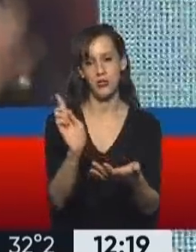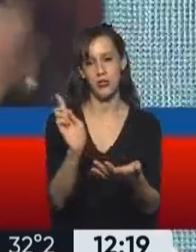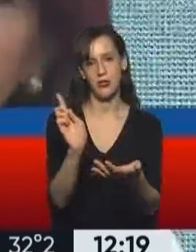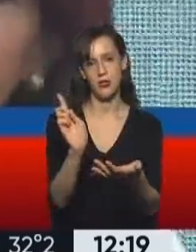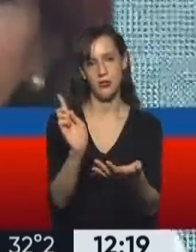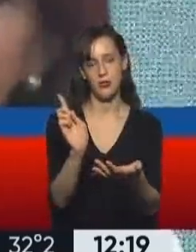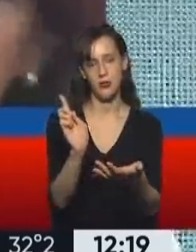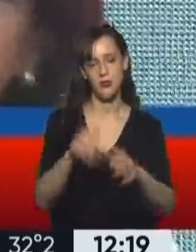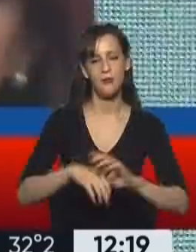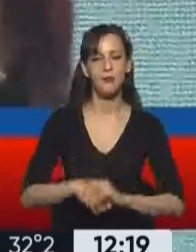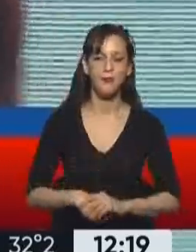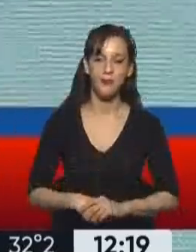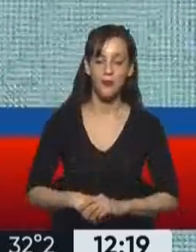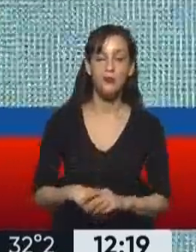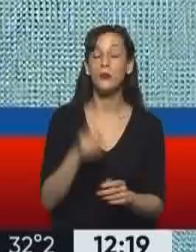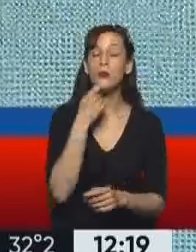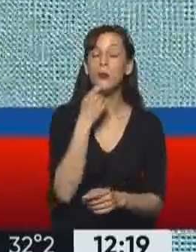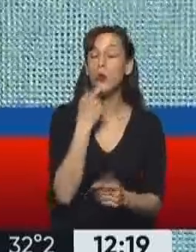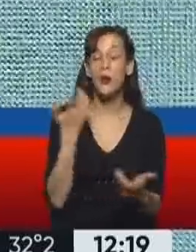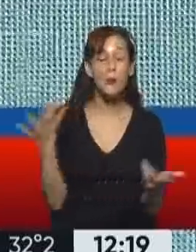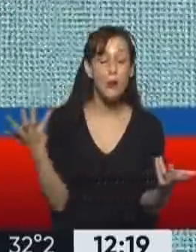No es menor, por ejemplo,